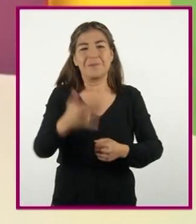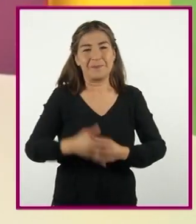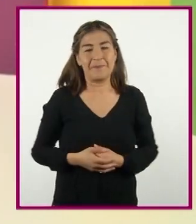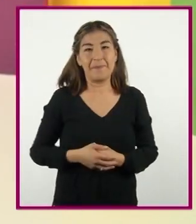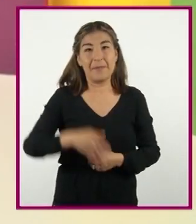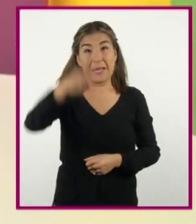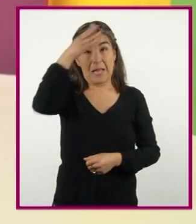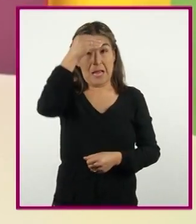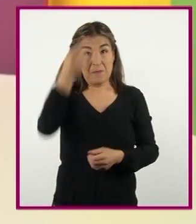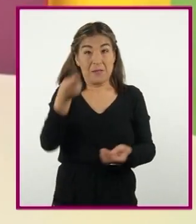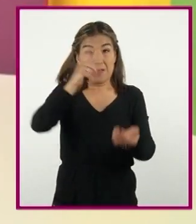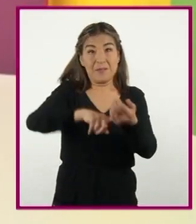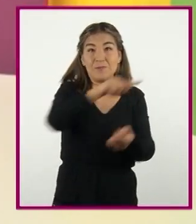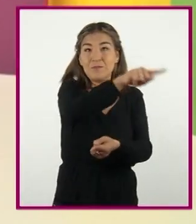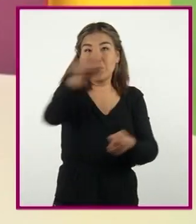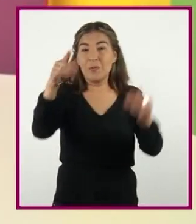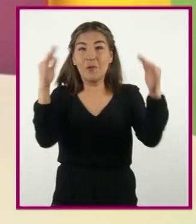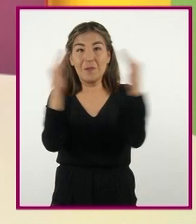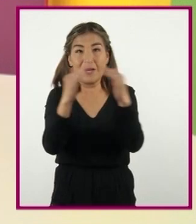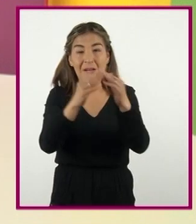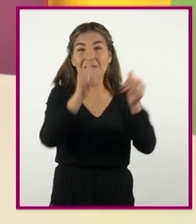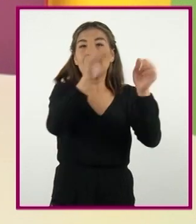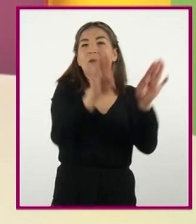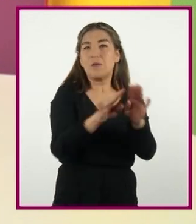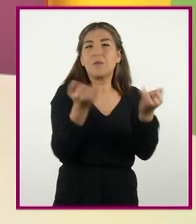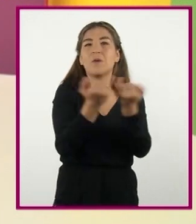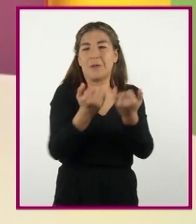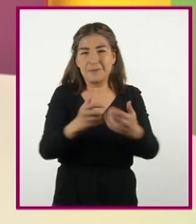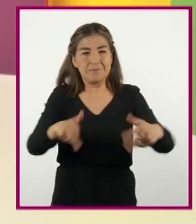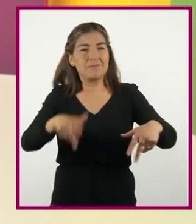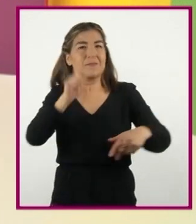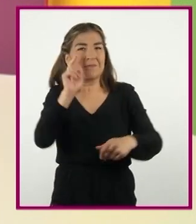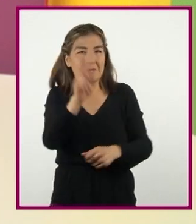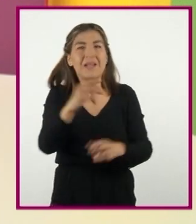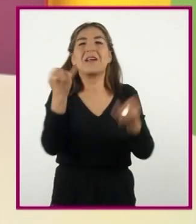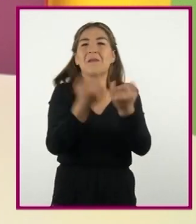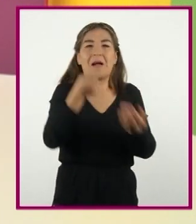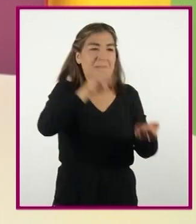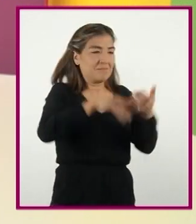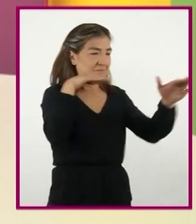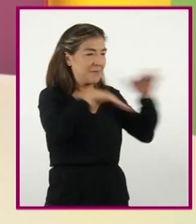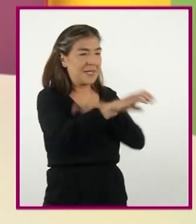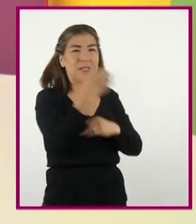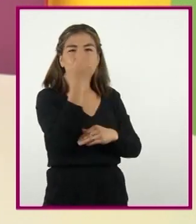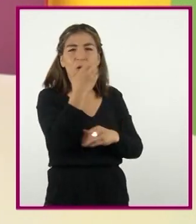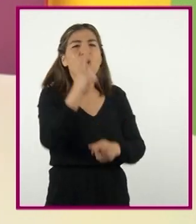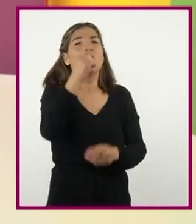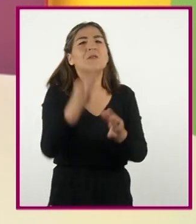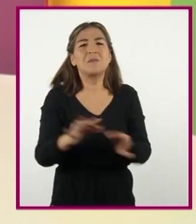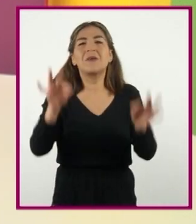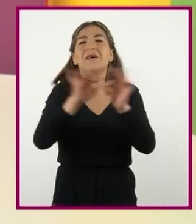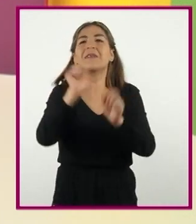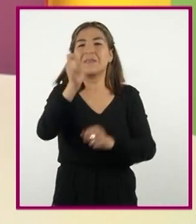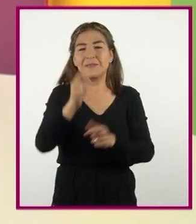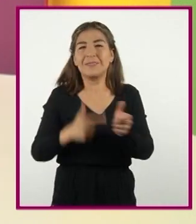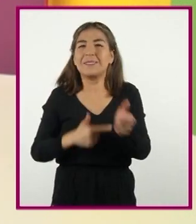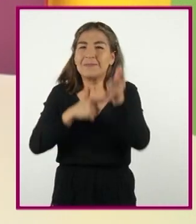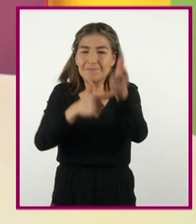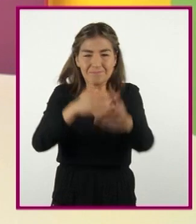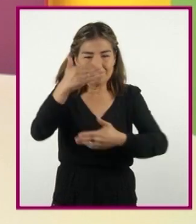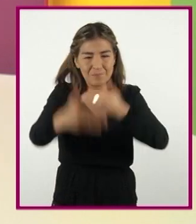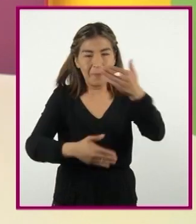Aprender en casa es tan importante como aprender en la escuela. Lo fundamental es seguir en el camino de ser un